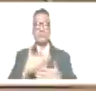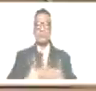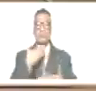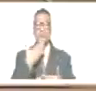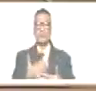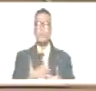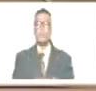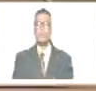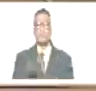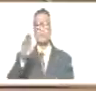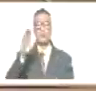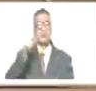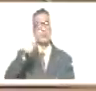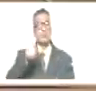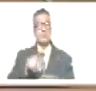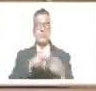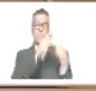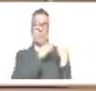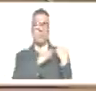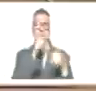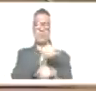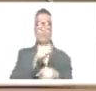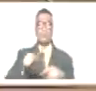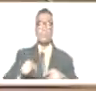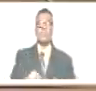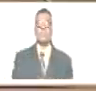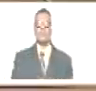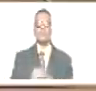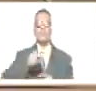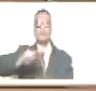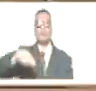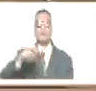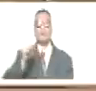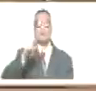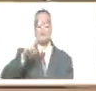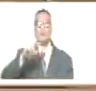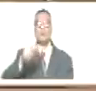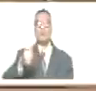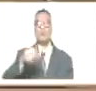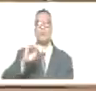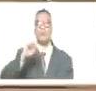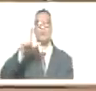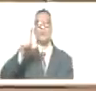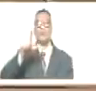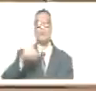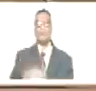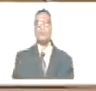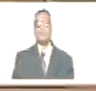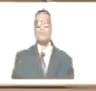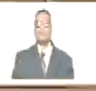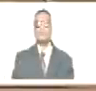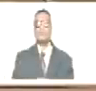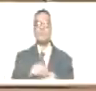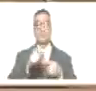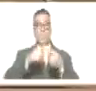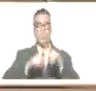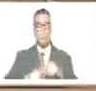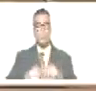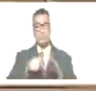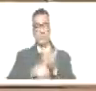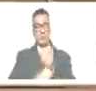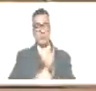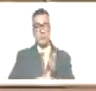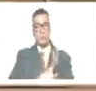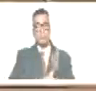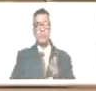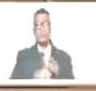la responsabilidad del ciudadano Jubel Rafael Roa Caruzzi, titular de la cédula de identidad